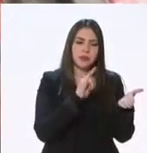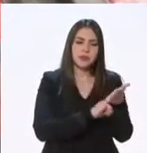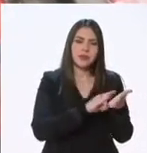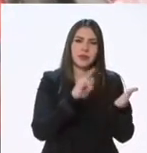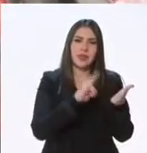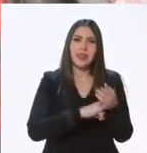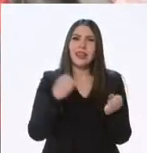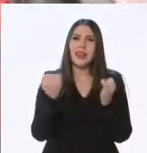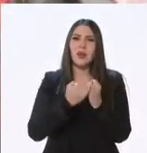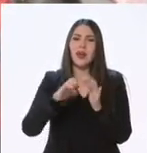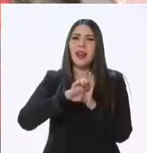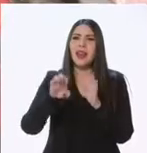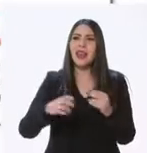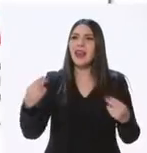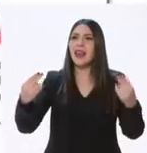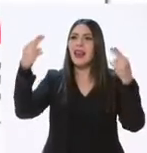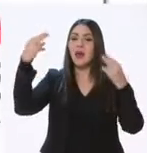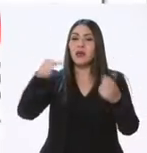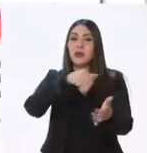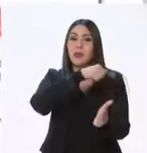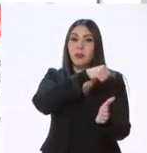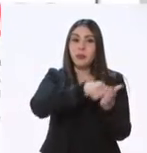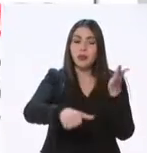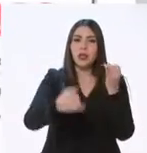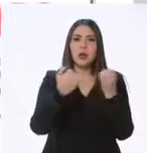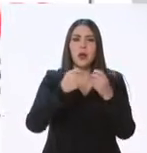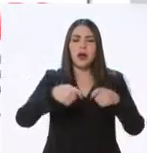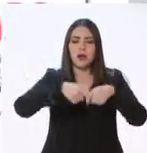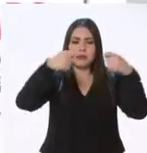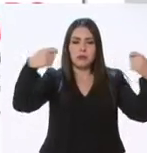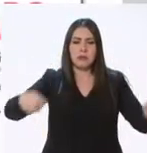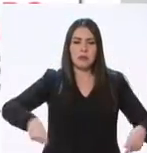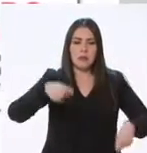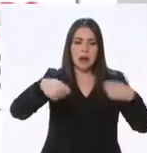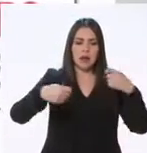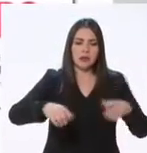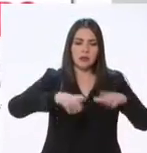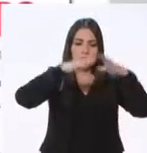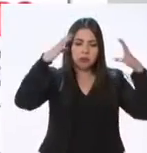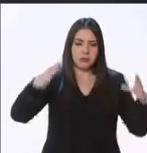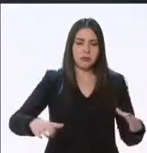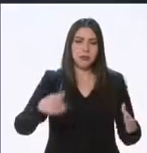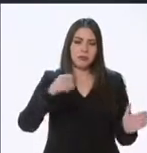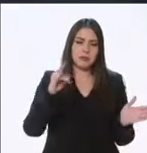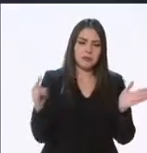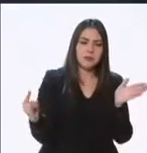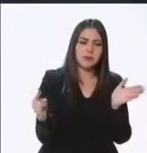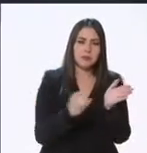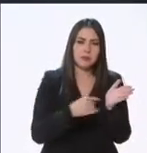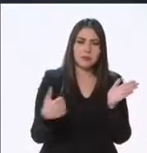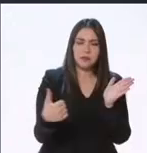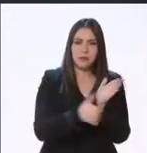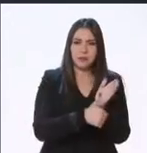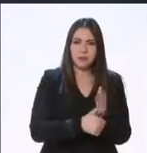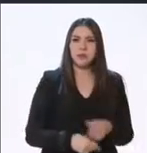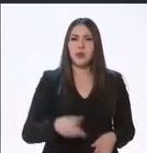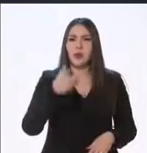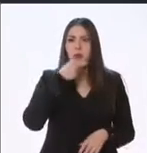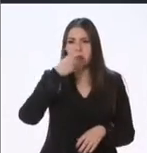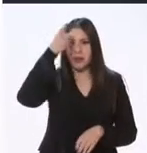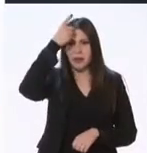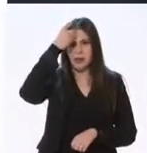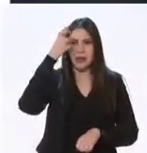cuando clausuran algún establecimiento. Ante esta iniciativa, el director general de Mobike México considera que más allá de ser una